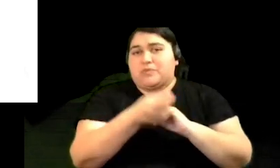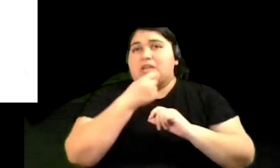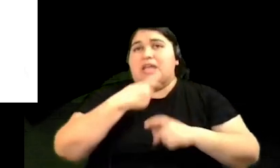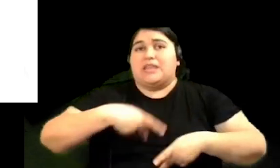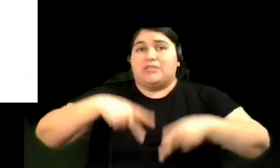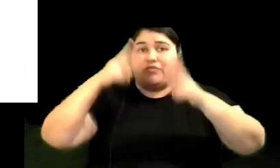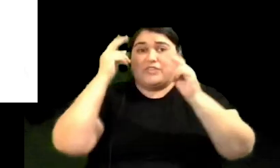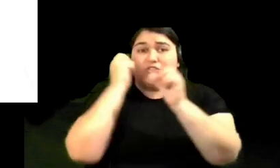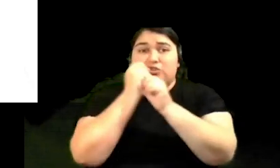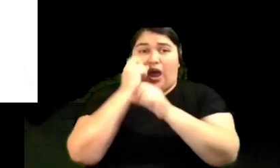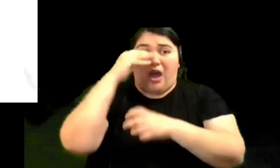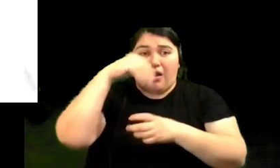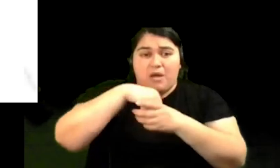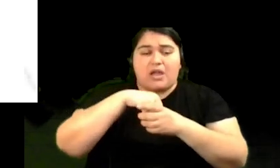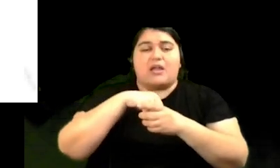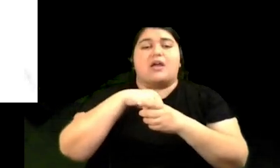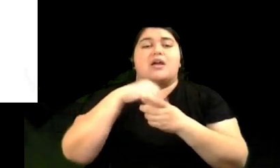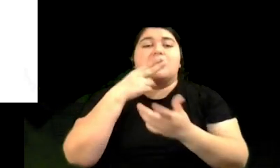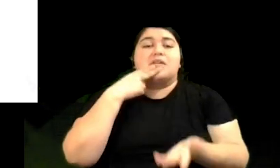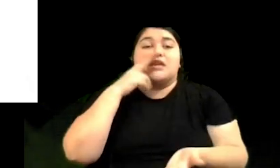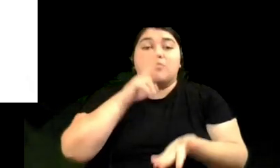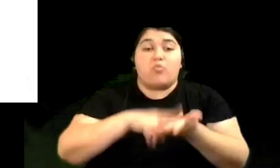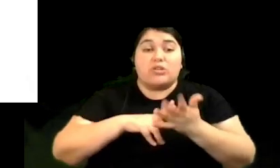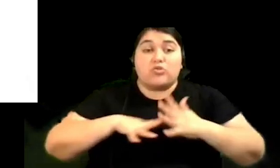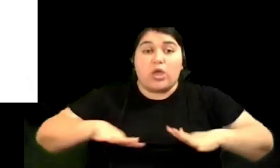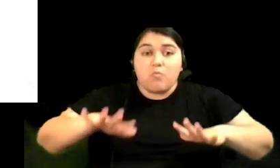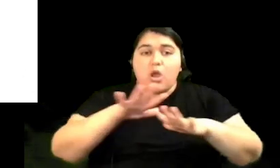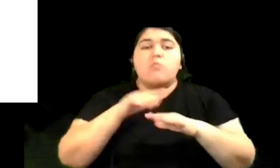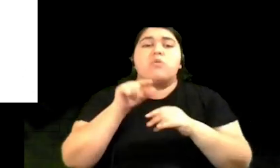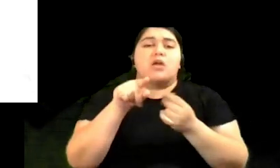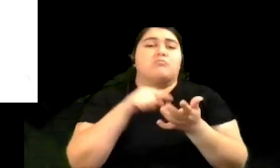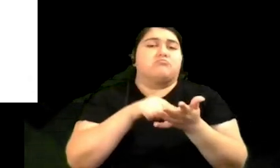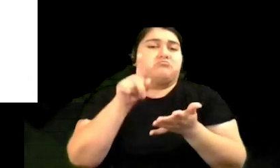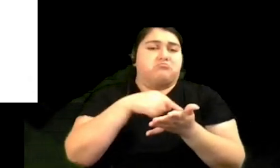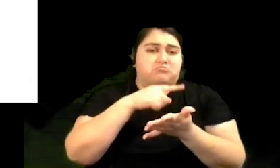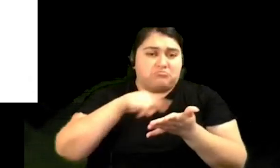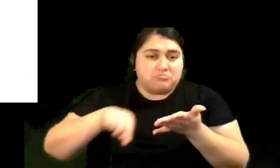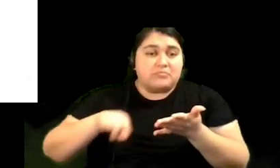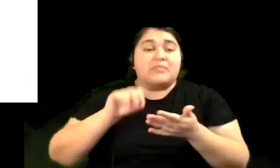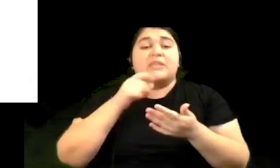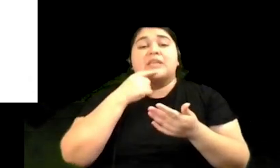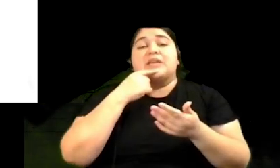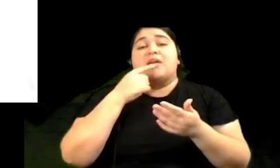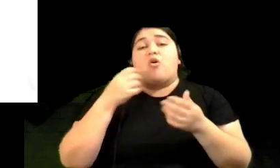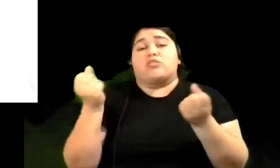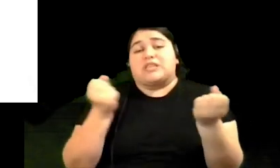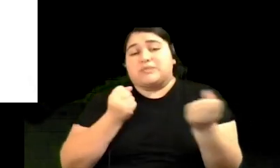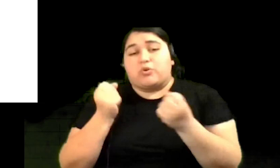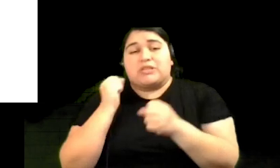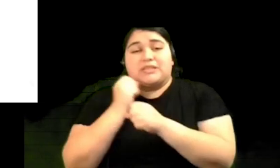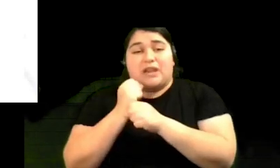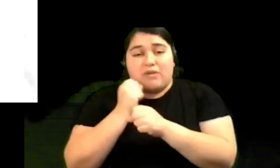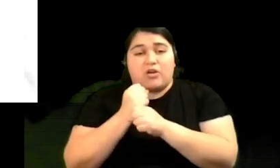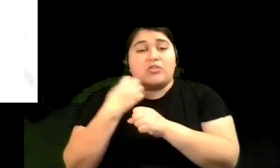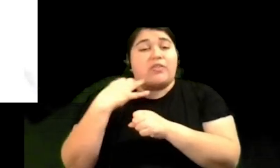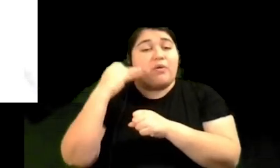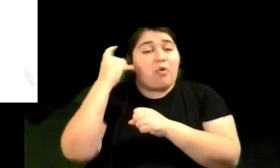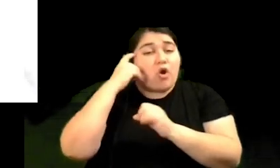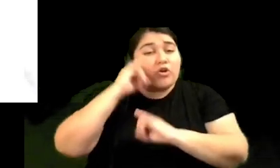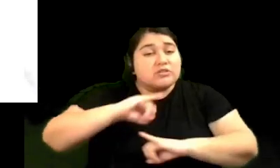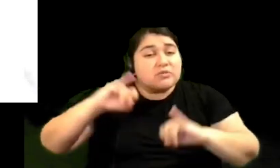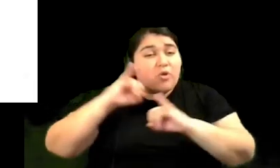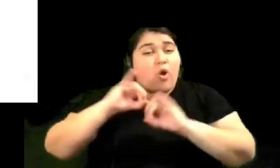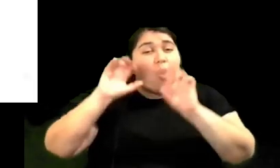actividad, que el impuesto sobre el inmueble esté exento. Realizar planes de transporte de trabajadores, o sea, concientizar, aplicar sistemas